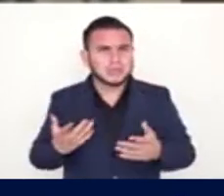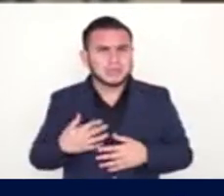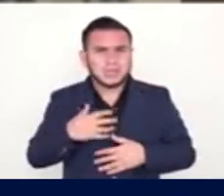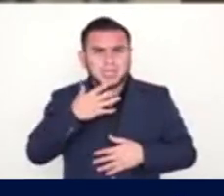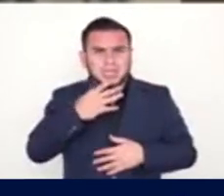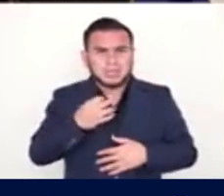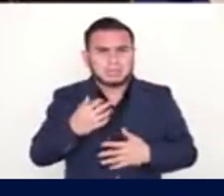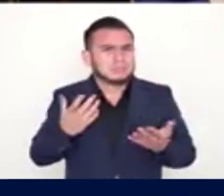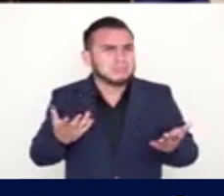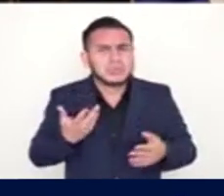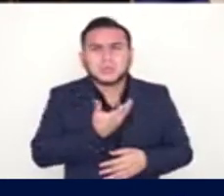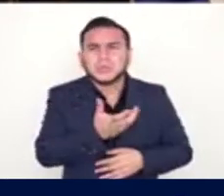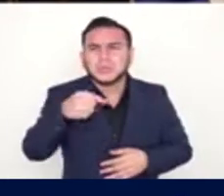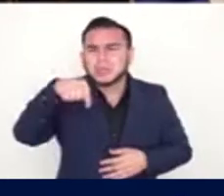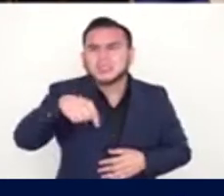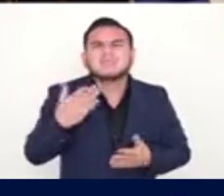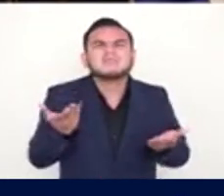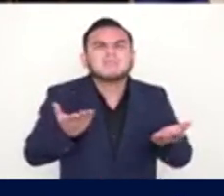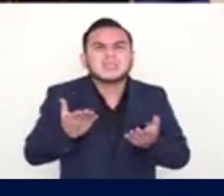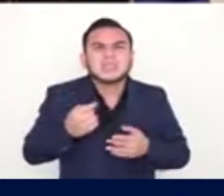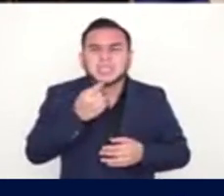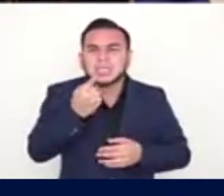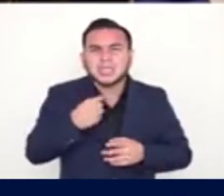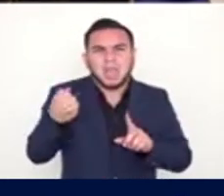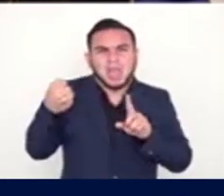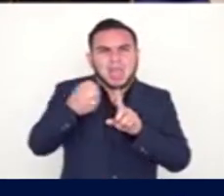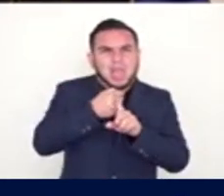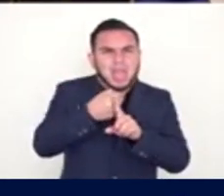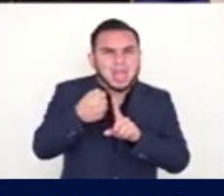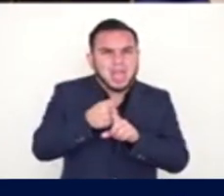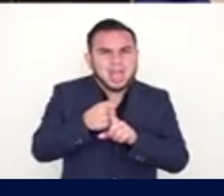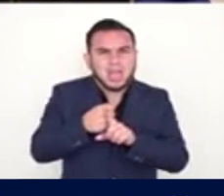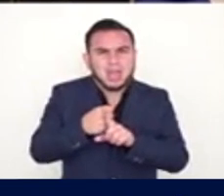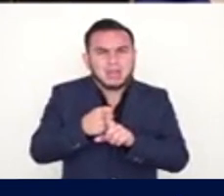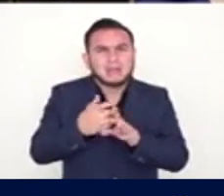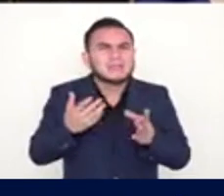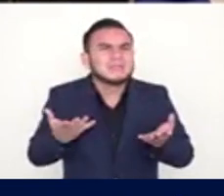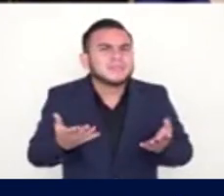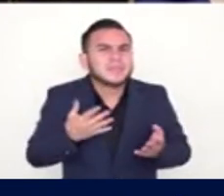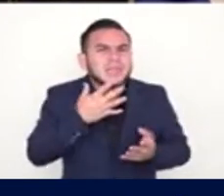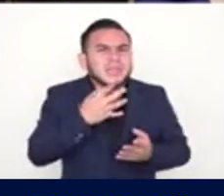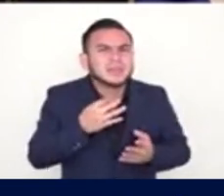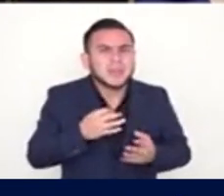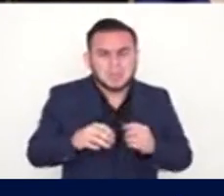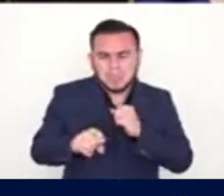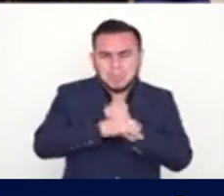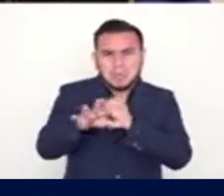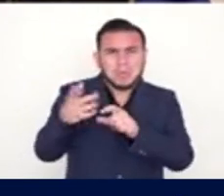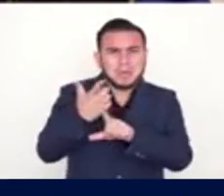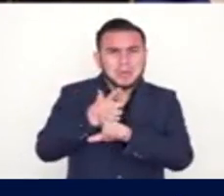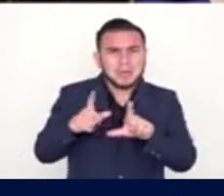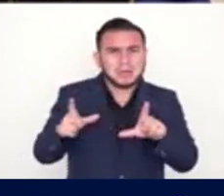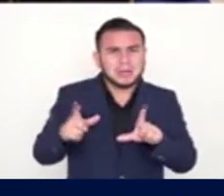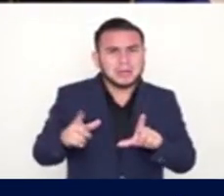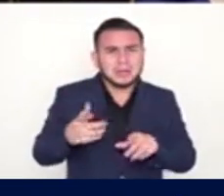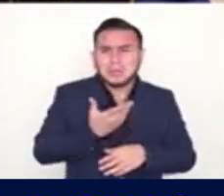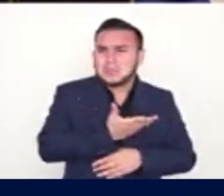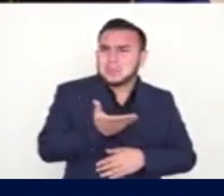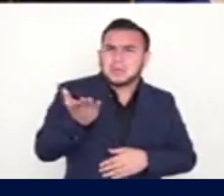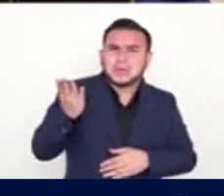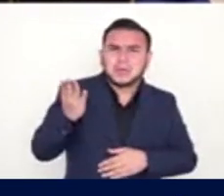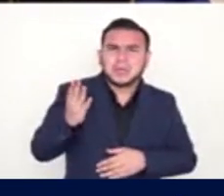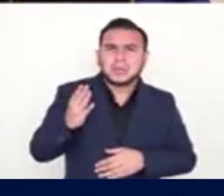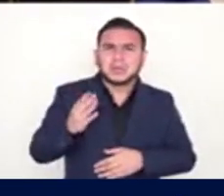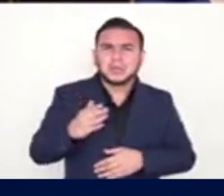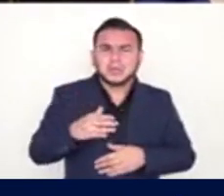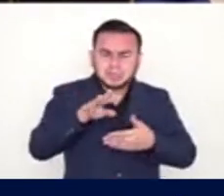haciendo todos ustedes aquí? ¿Y quién los golpeó? ¿O les quitó su poder de publicar? Ustedes se van a ir ahorita a su redacción y van a escribir